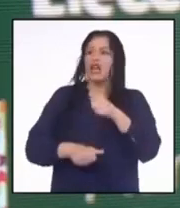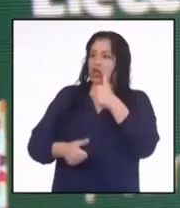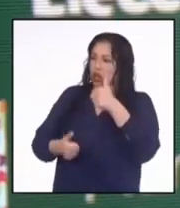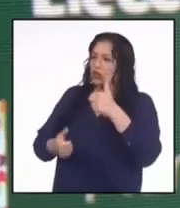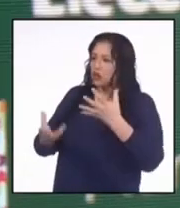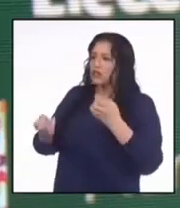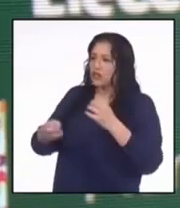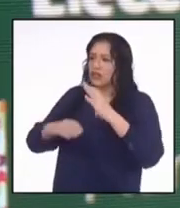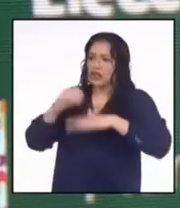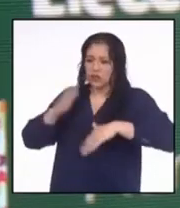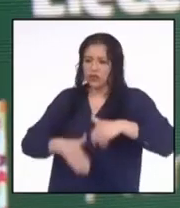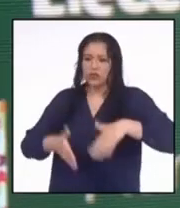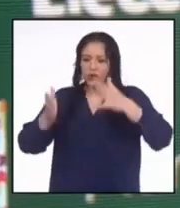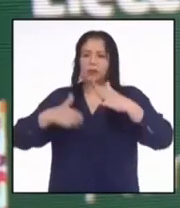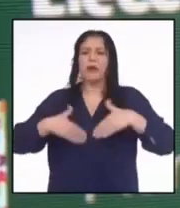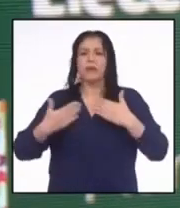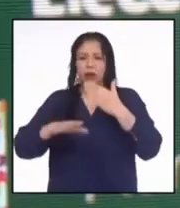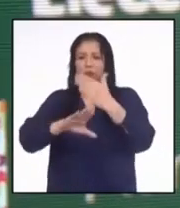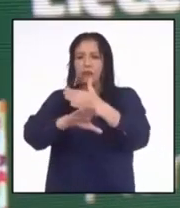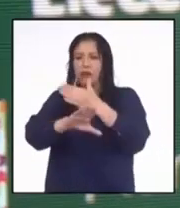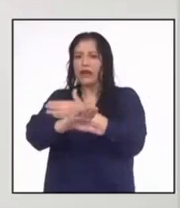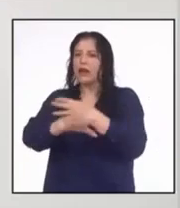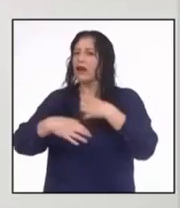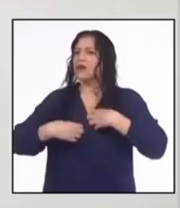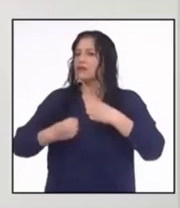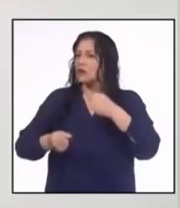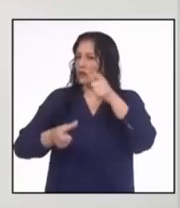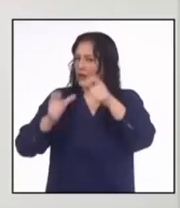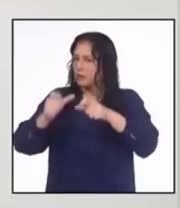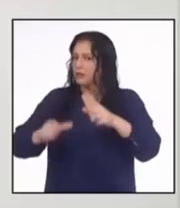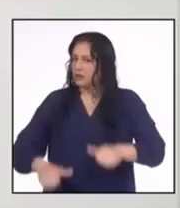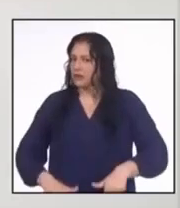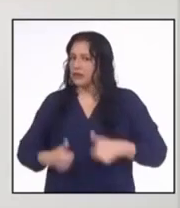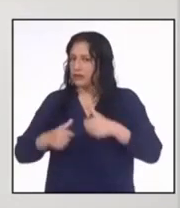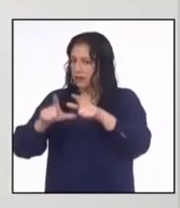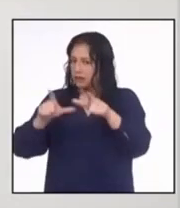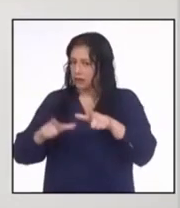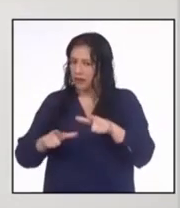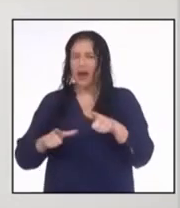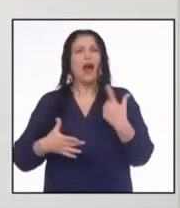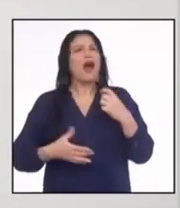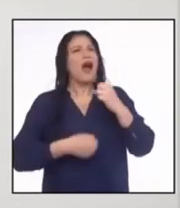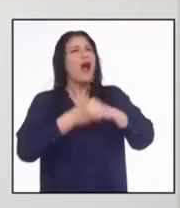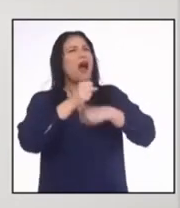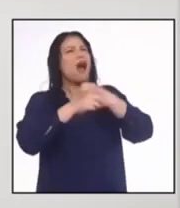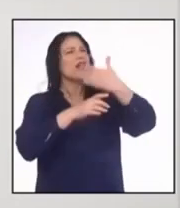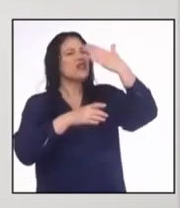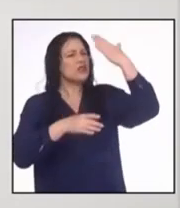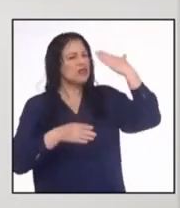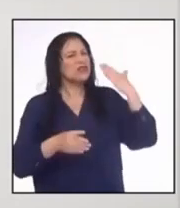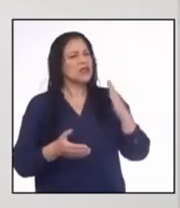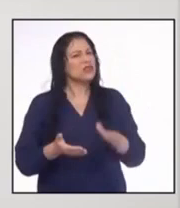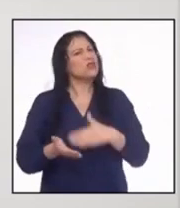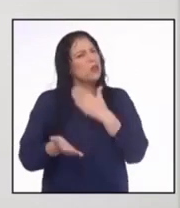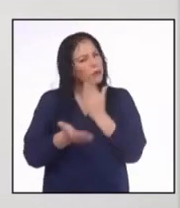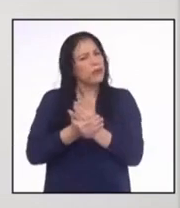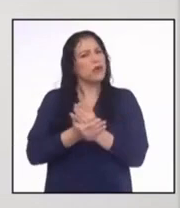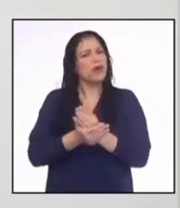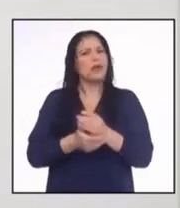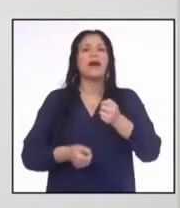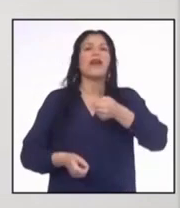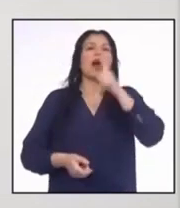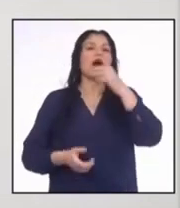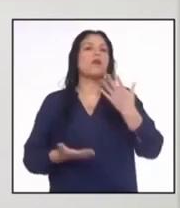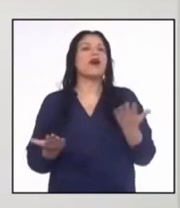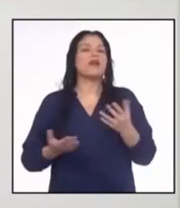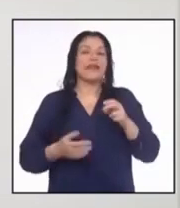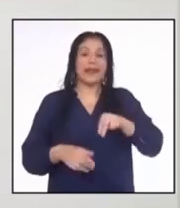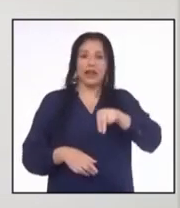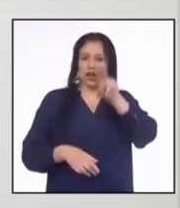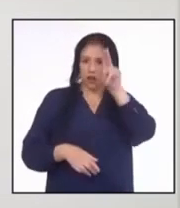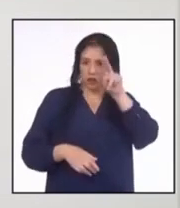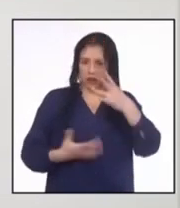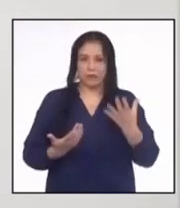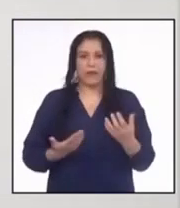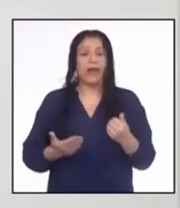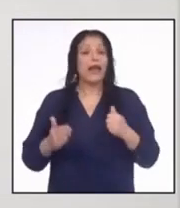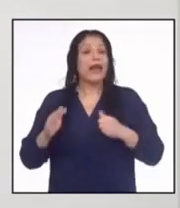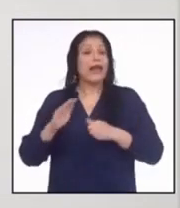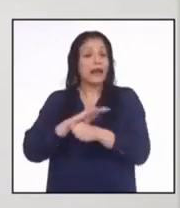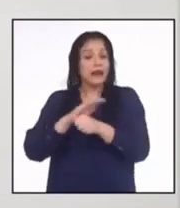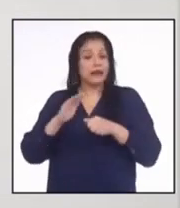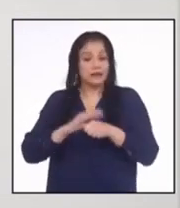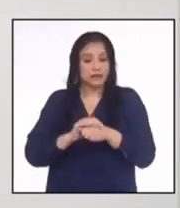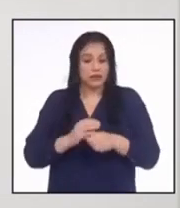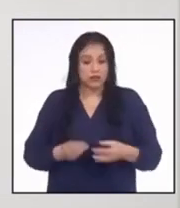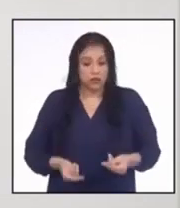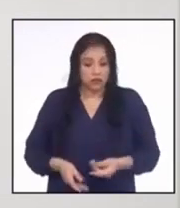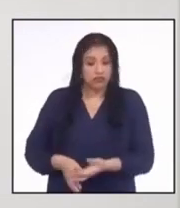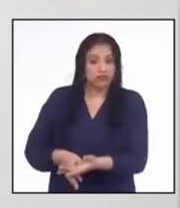el tratamiento y la mejora de la salud de la población. Hace años, por ejemplo, hubo un problema de agua en el norte. El acceso a los